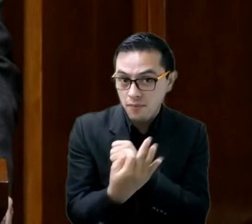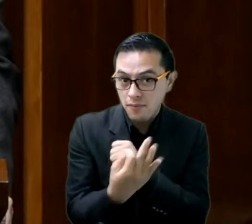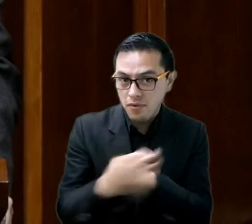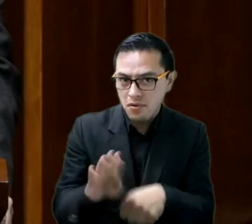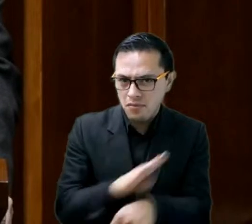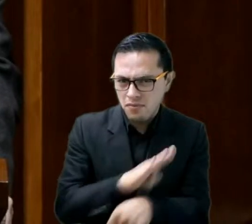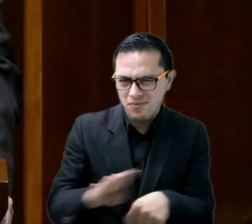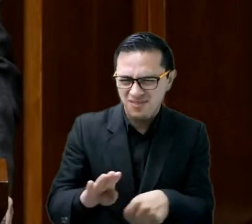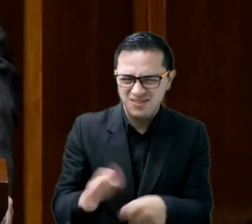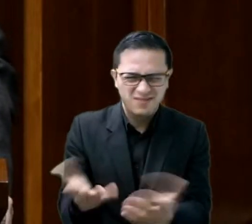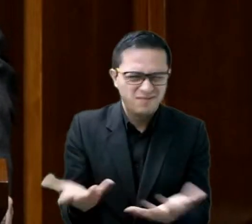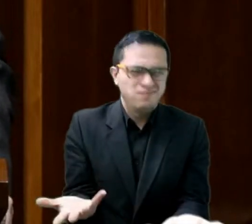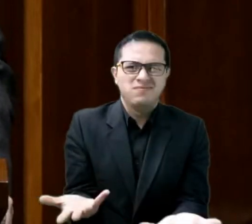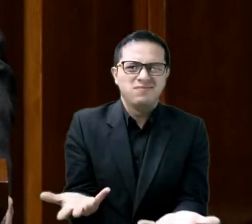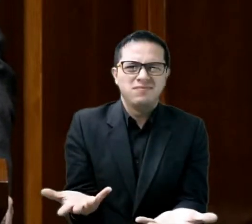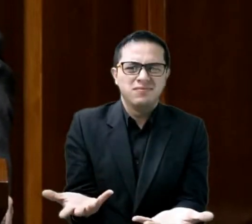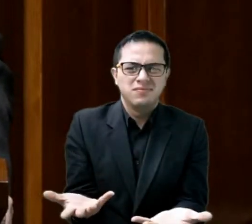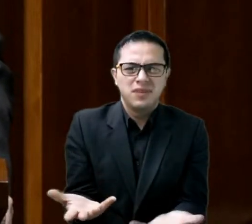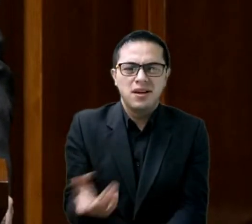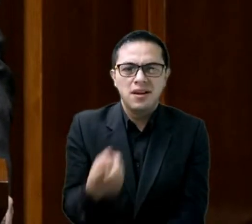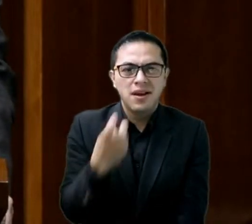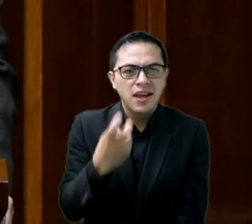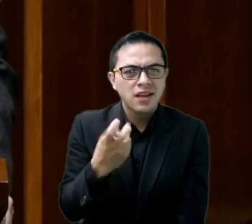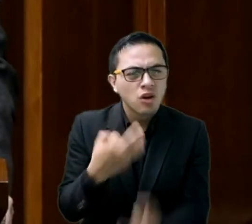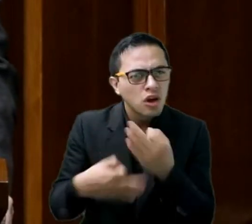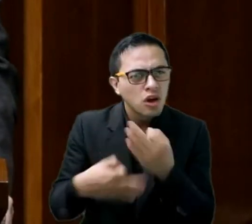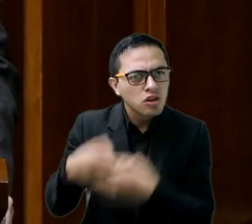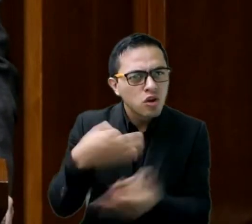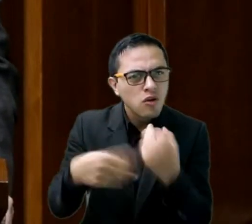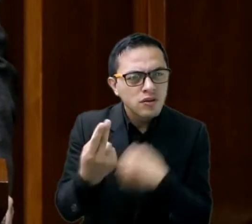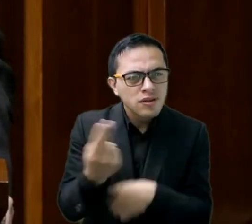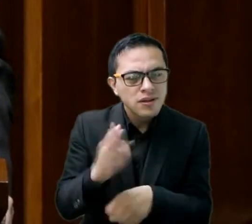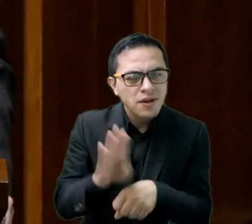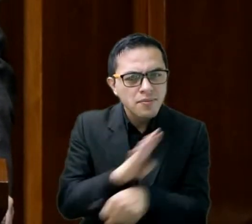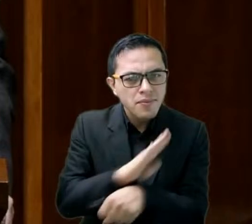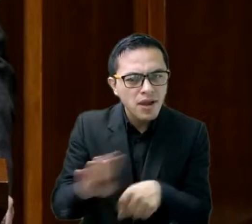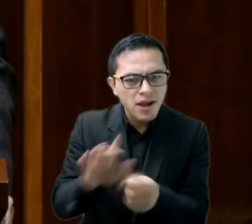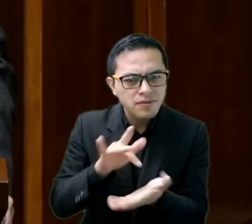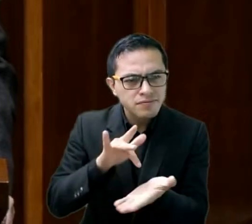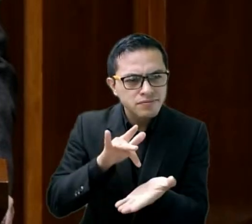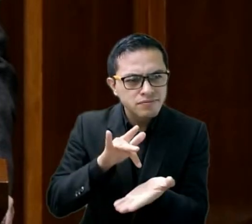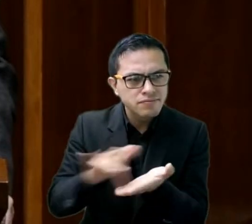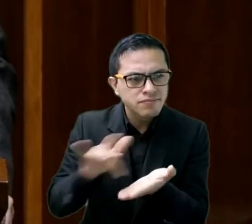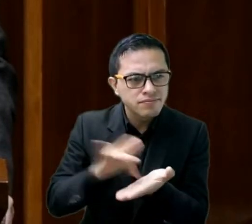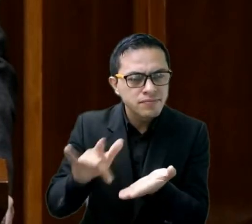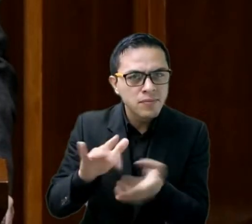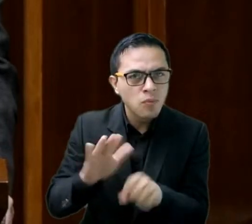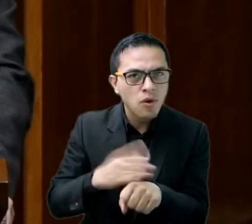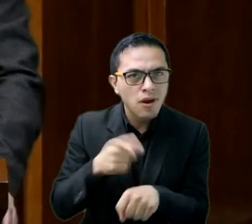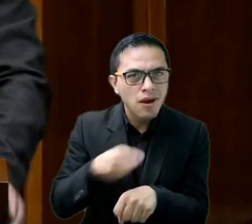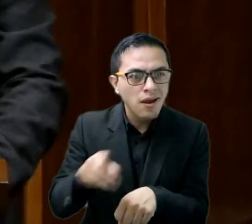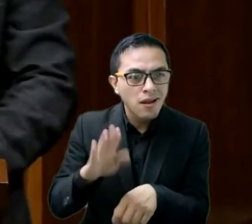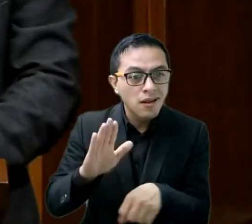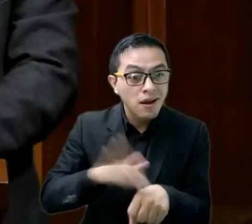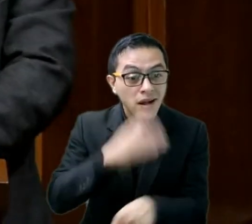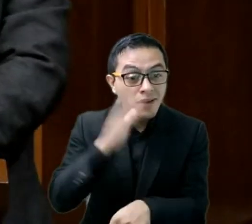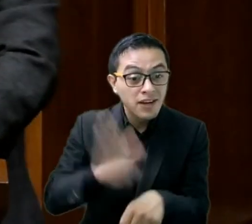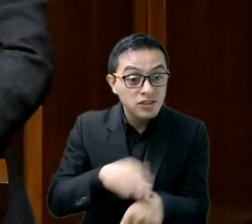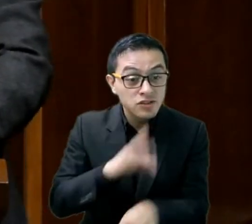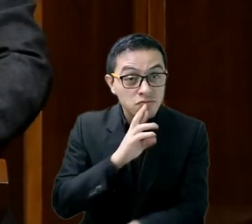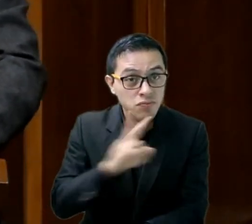sea, tenemos que dar a todos, absolutamente a todos. No por mérito.